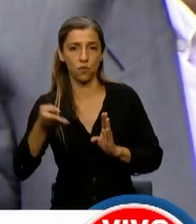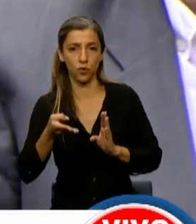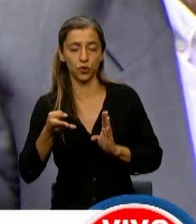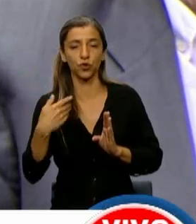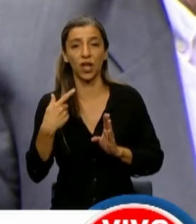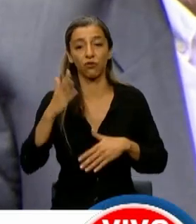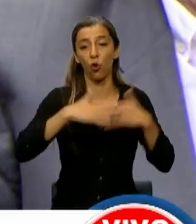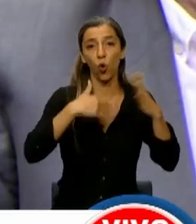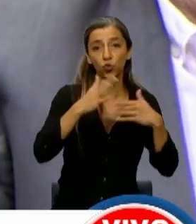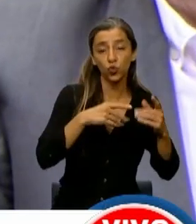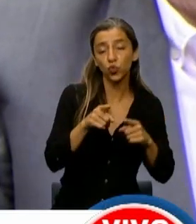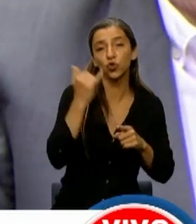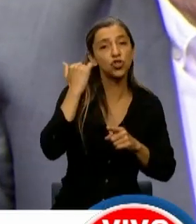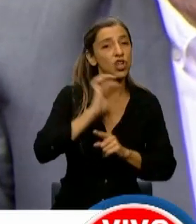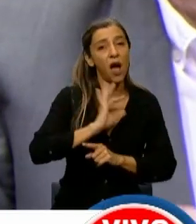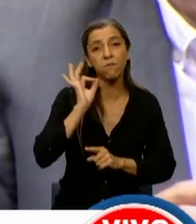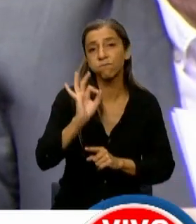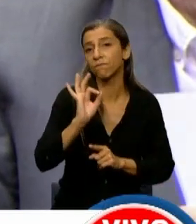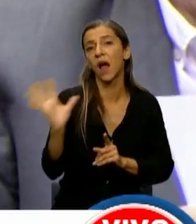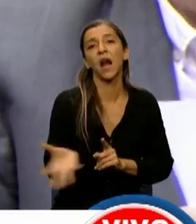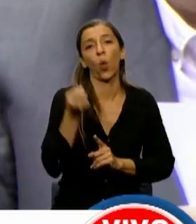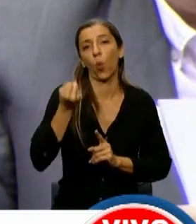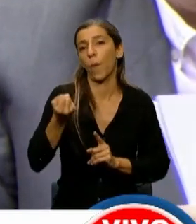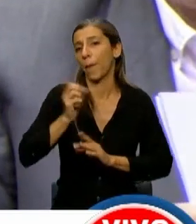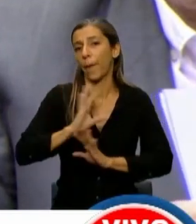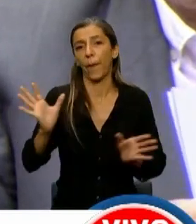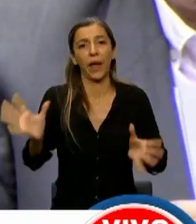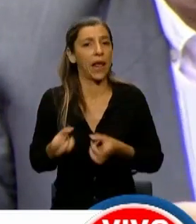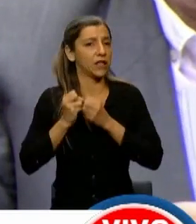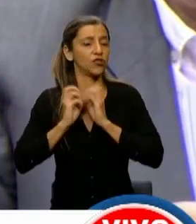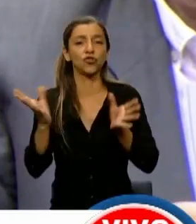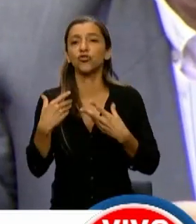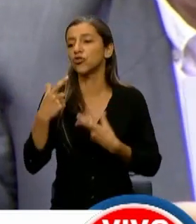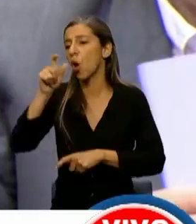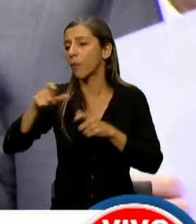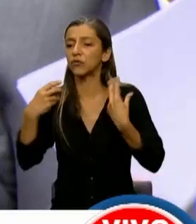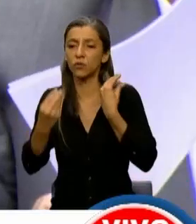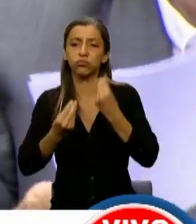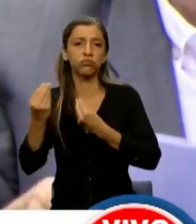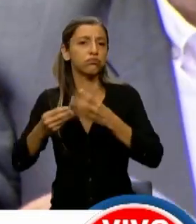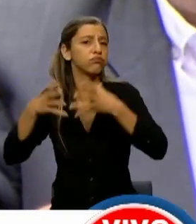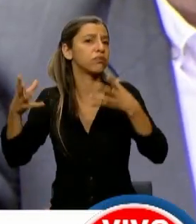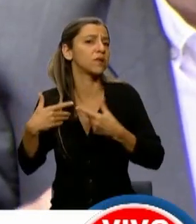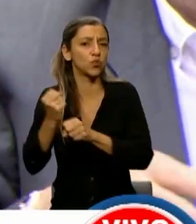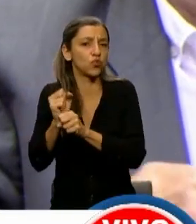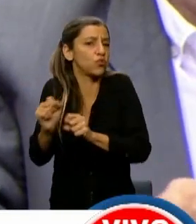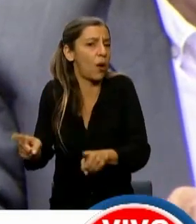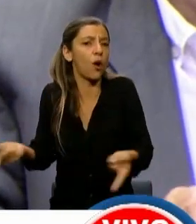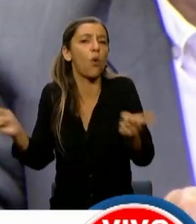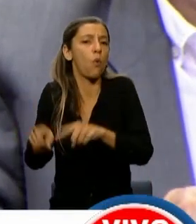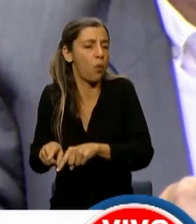48,1%. La construcción ya recupera los niveles de empleos previos a la